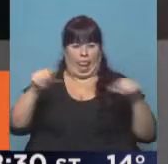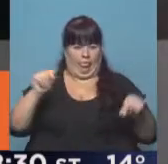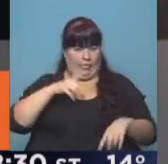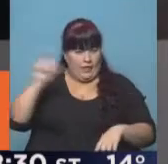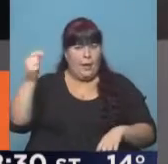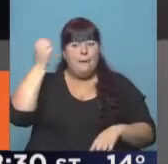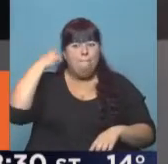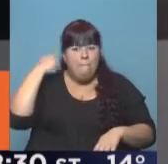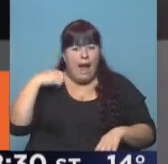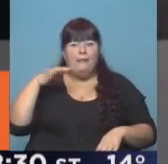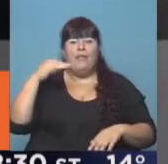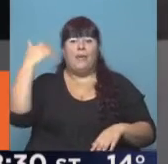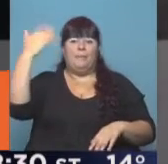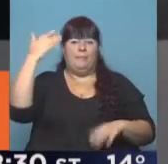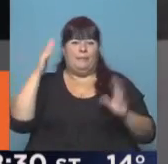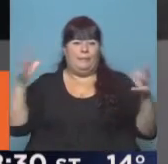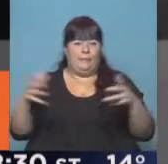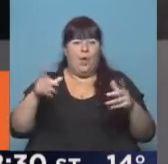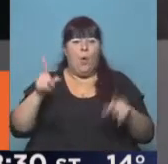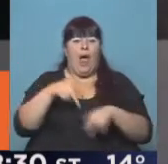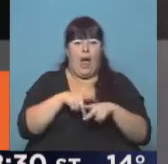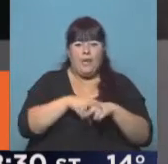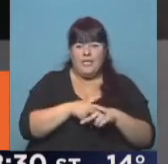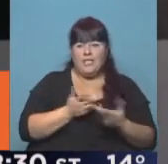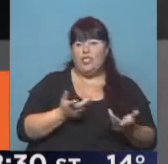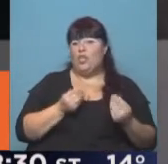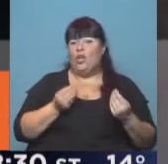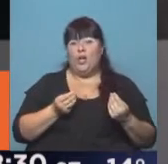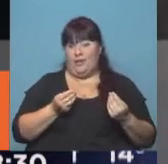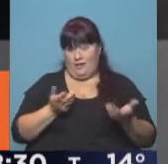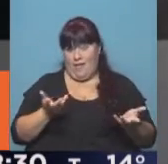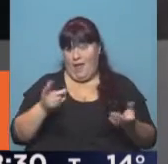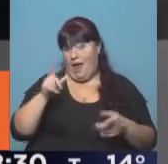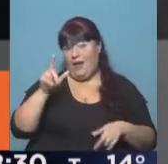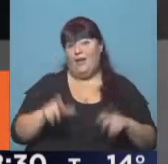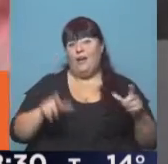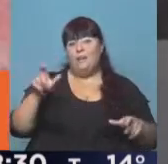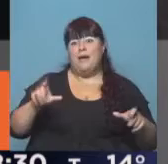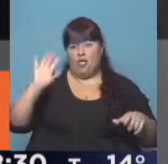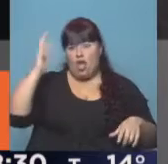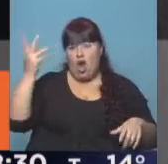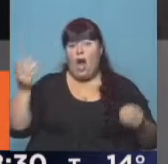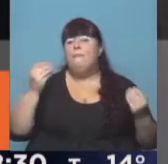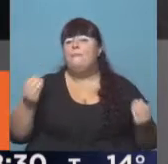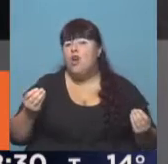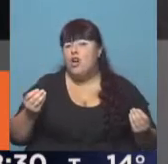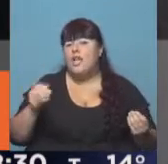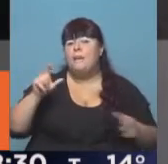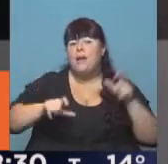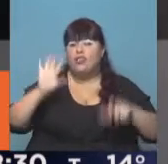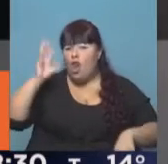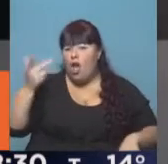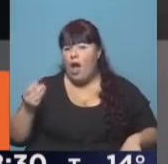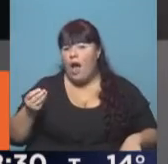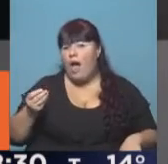en palermo tuvieron que hacer un acto está ubicado los mismos que en caballito porque obviamente hay muchísima gente enojada pero porque hay mucha